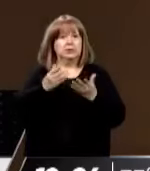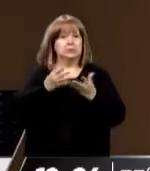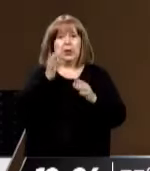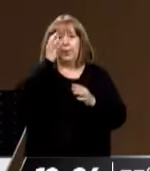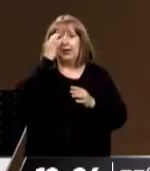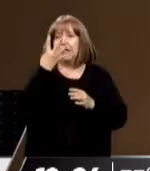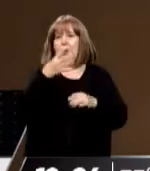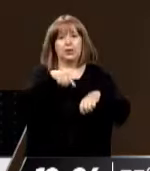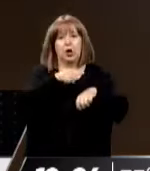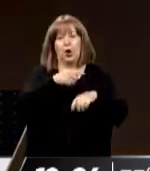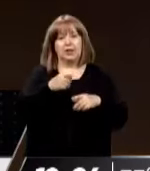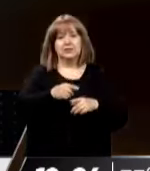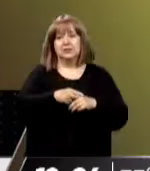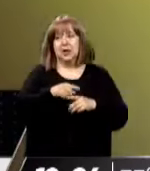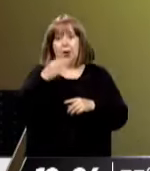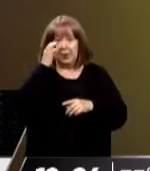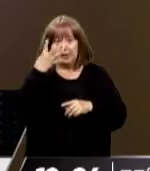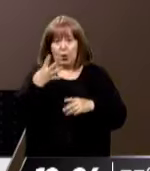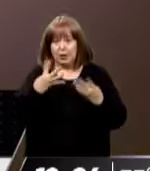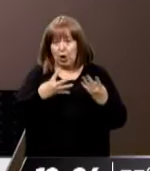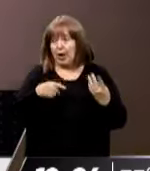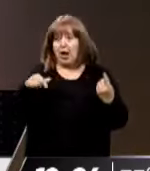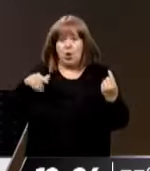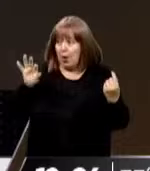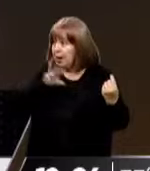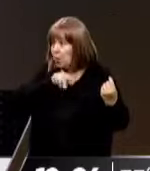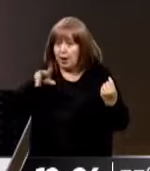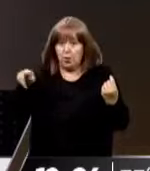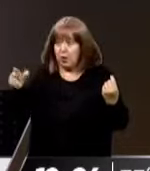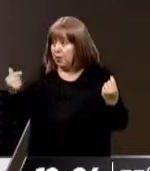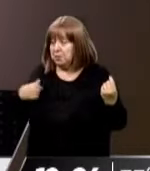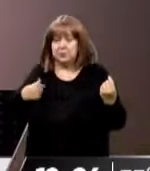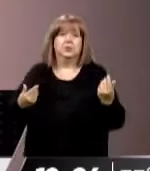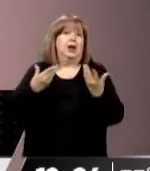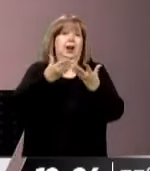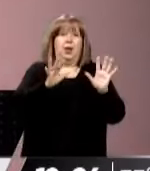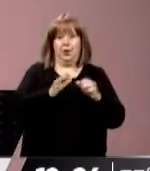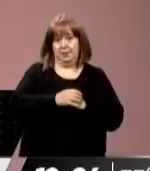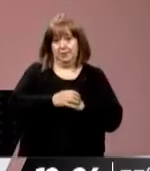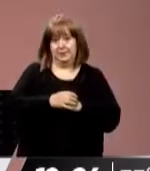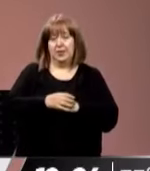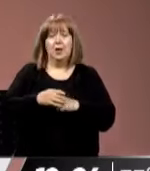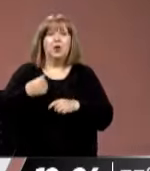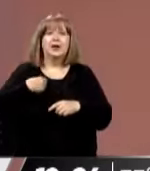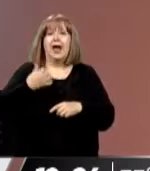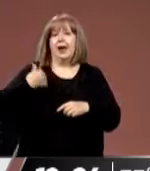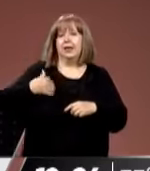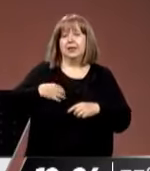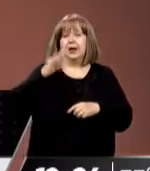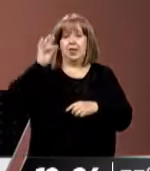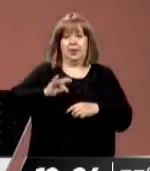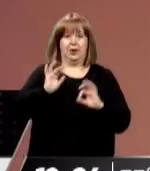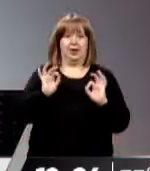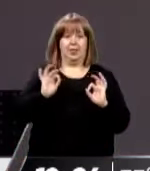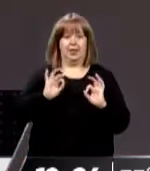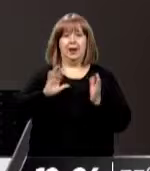que solamente puede estar ese tiempo para claro, no porque, vulnerar garantías. Claro, porque condenado está, pero no en la Argentina, sino en Chile. Exactamente, y la justicia local que lo tiene, que es